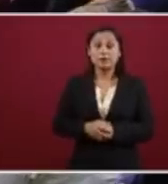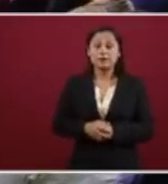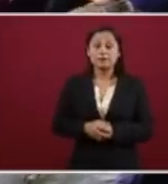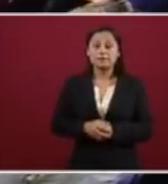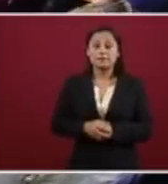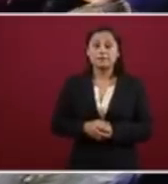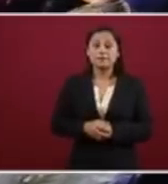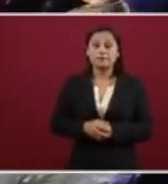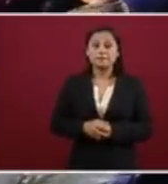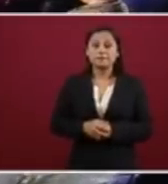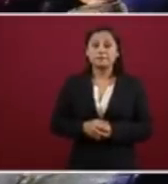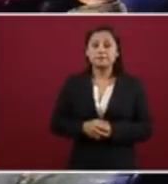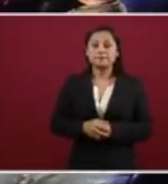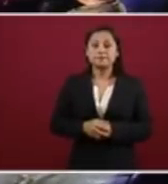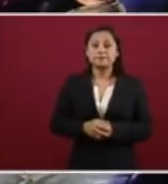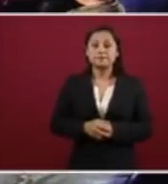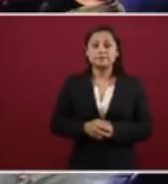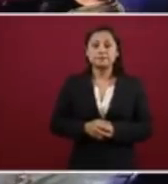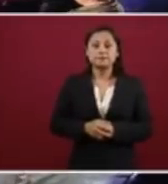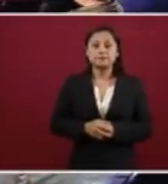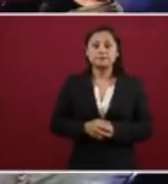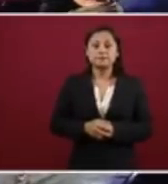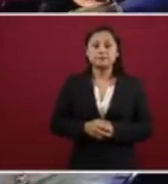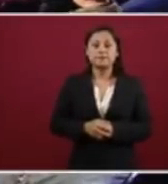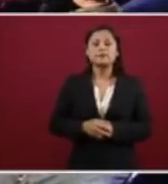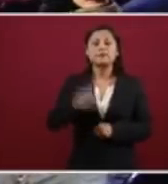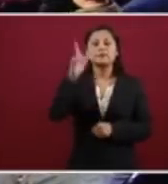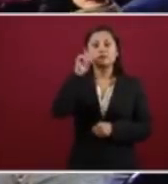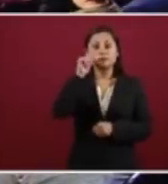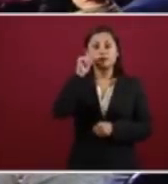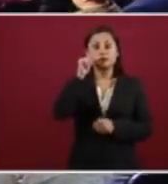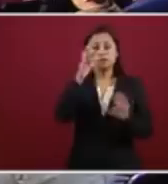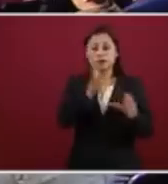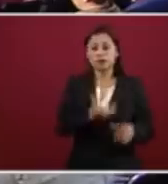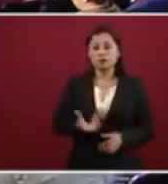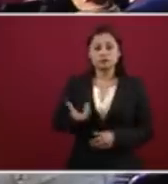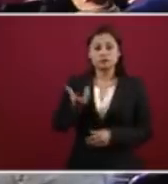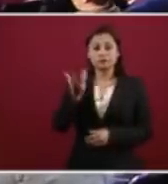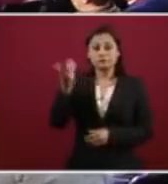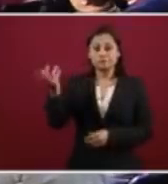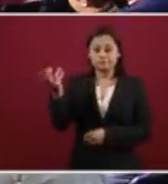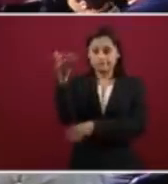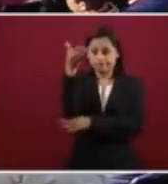a que nos acompañen a la Tabandera.